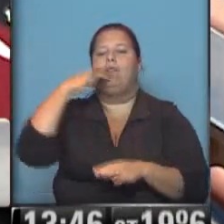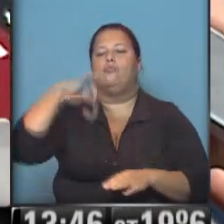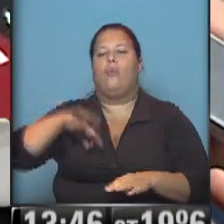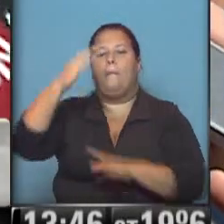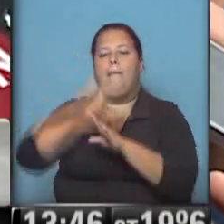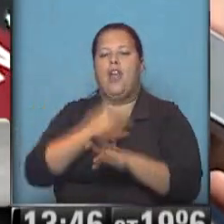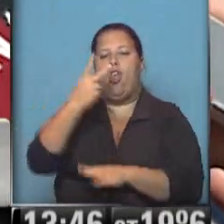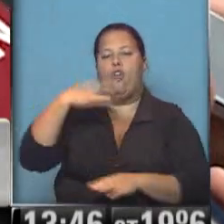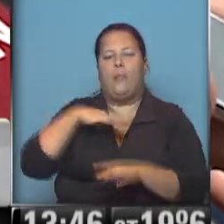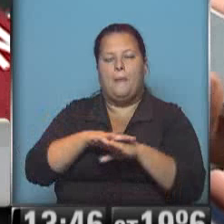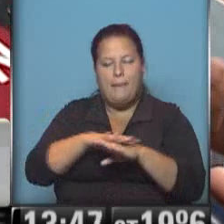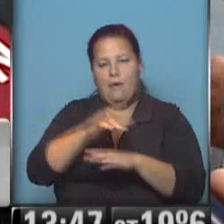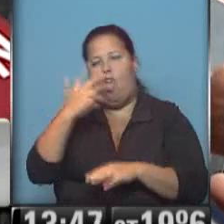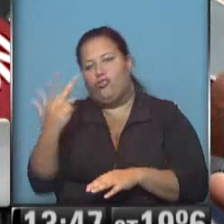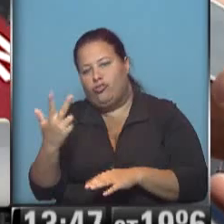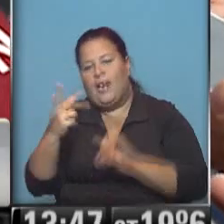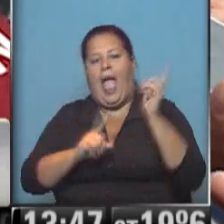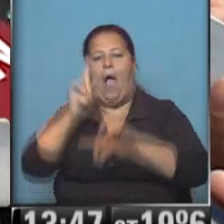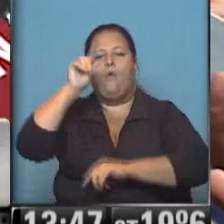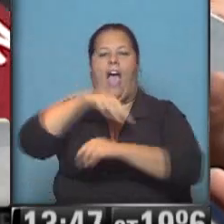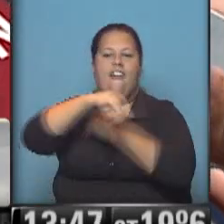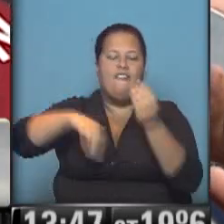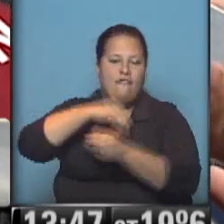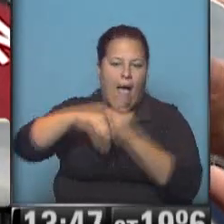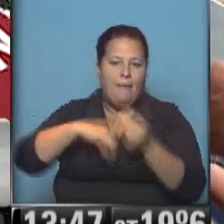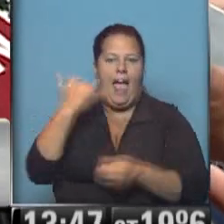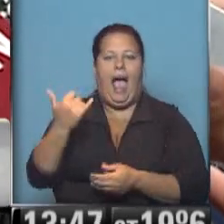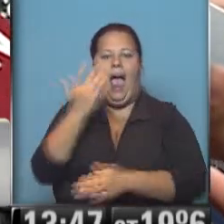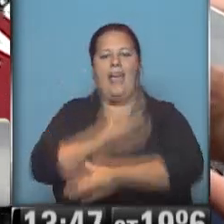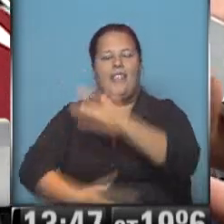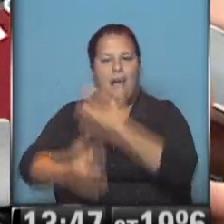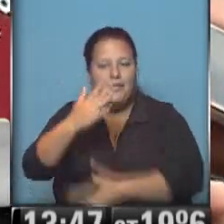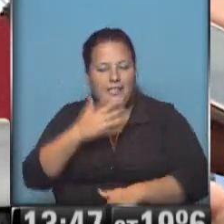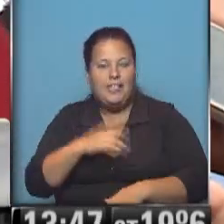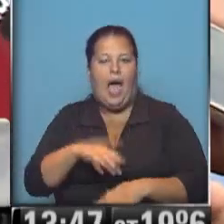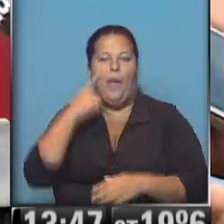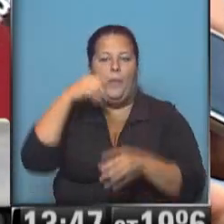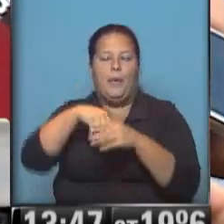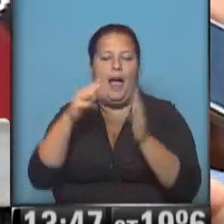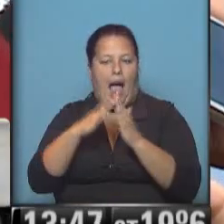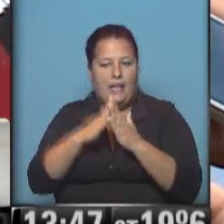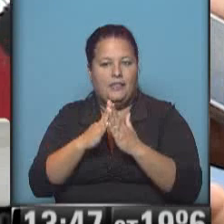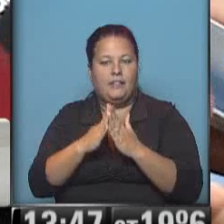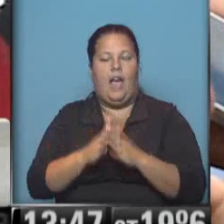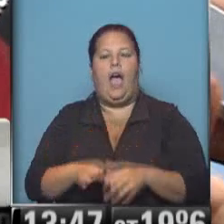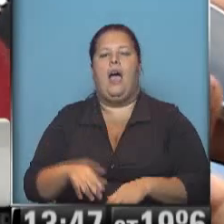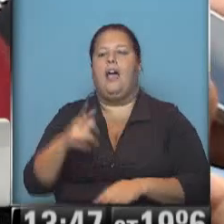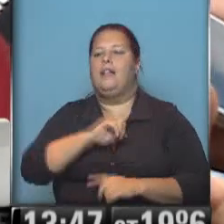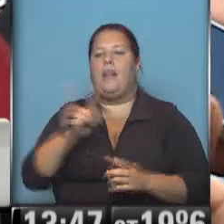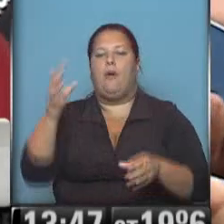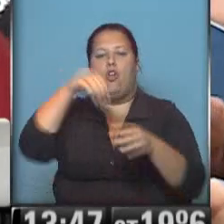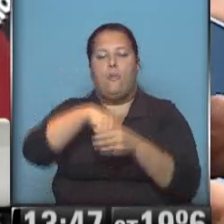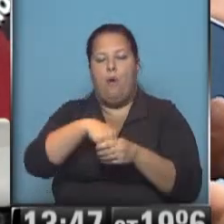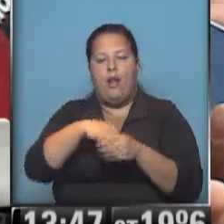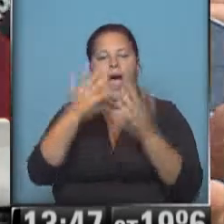inferior a 2 salarios mínimos o 3 en el caso de aquellas familias que tienen algún discapacitado viviendo en su hogar y no han sido